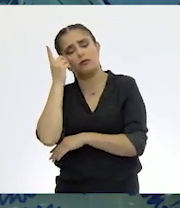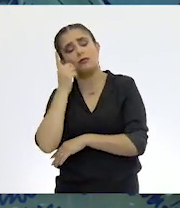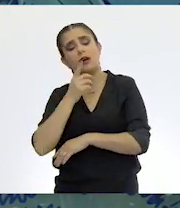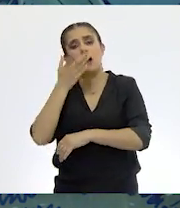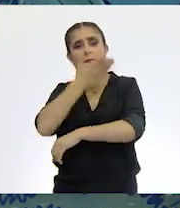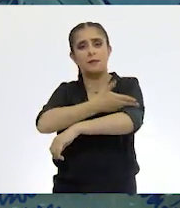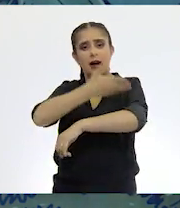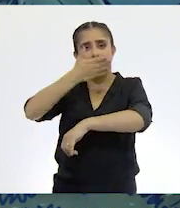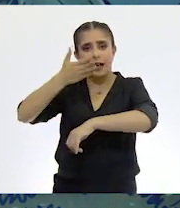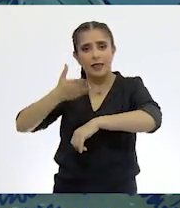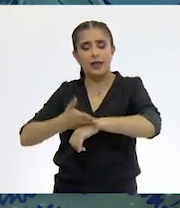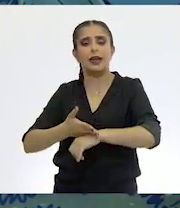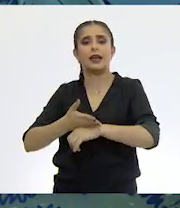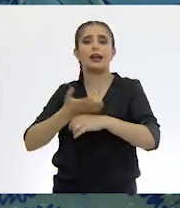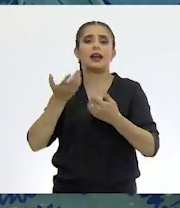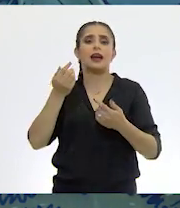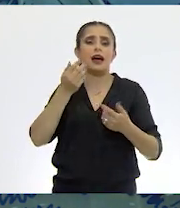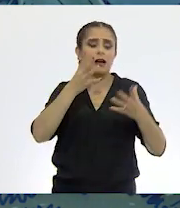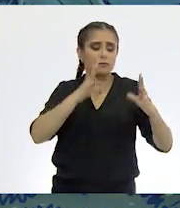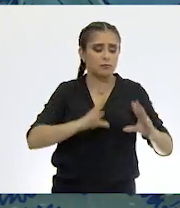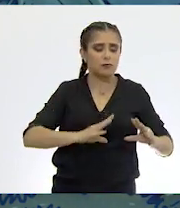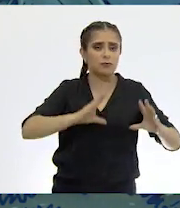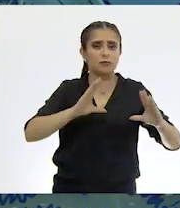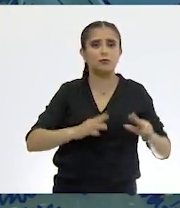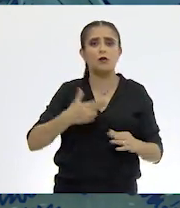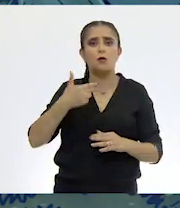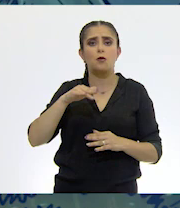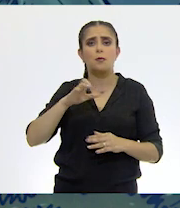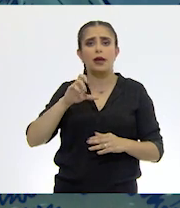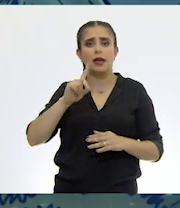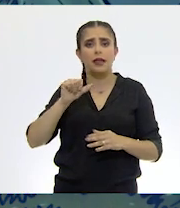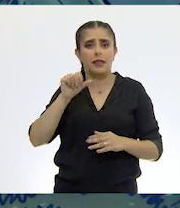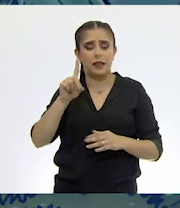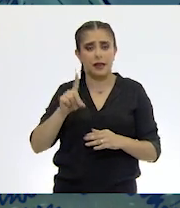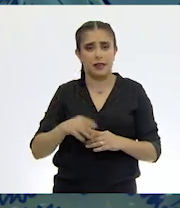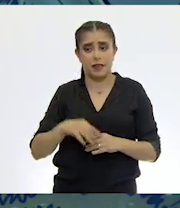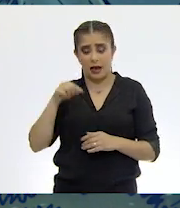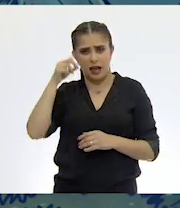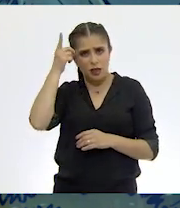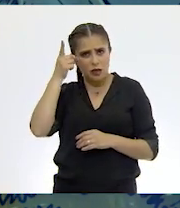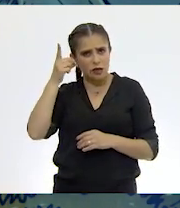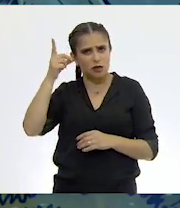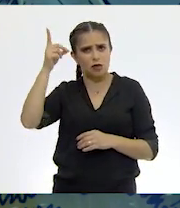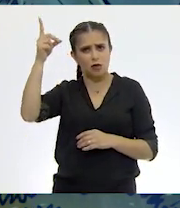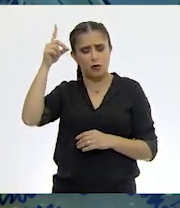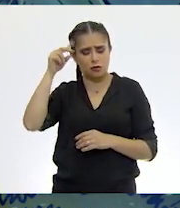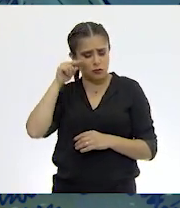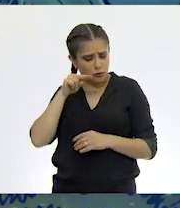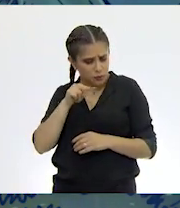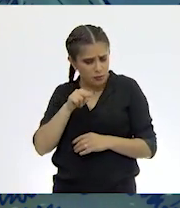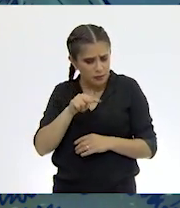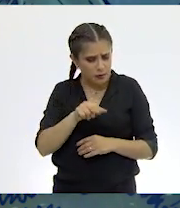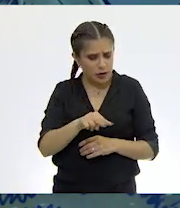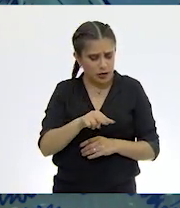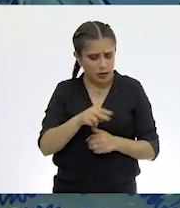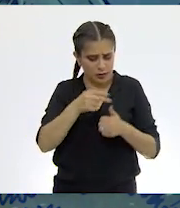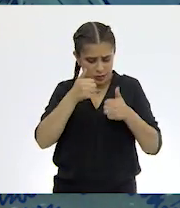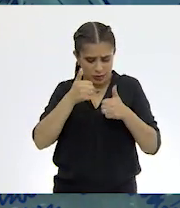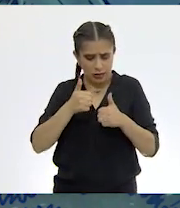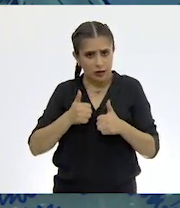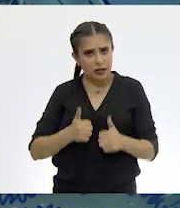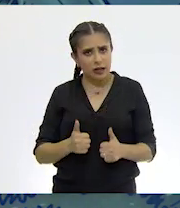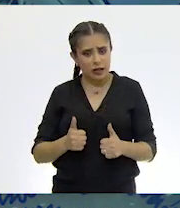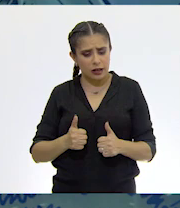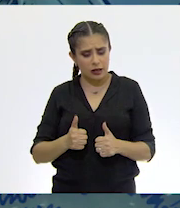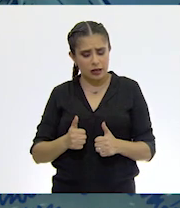madera, de leche, de humedades. Aquí Dios se detuvo, se detiene, se abstiene